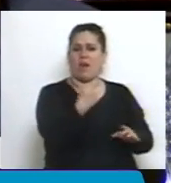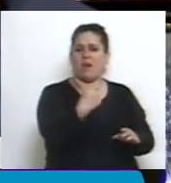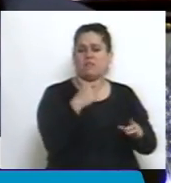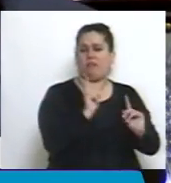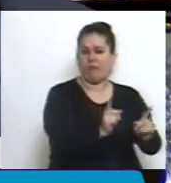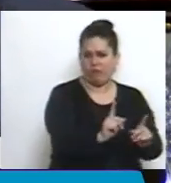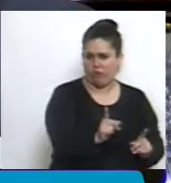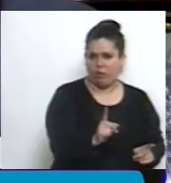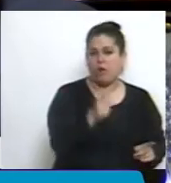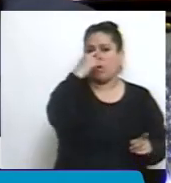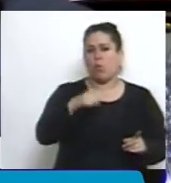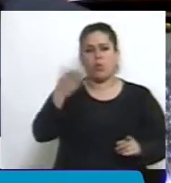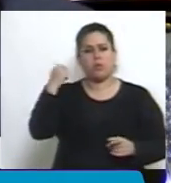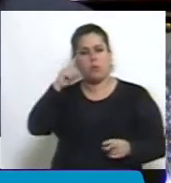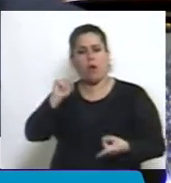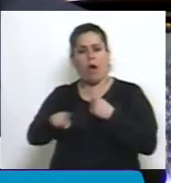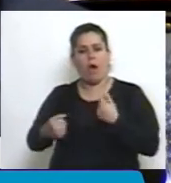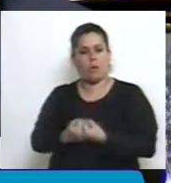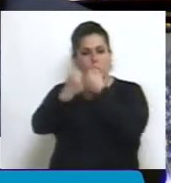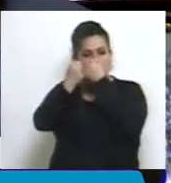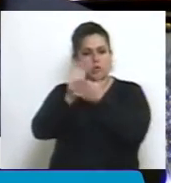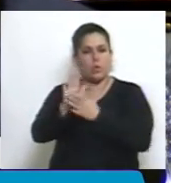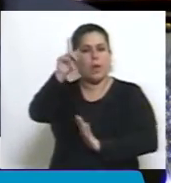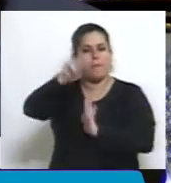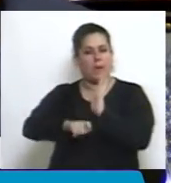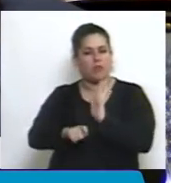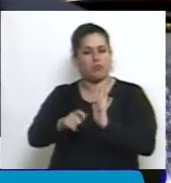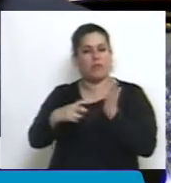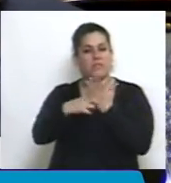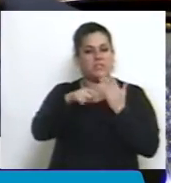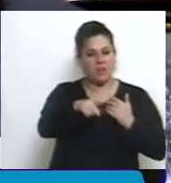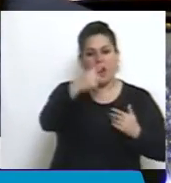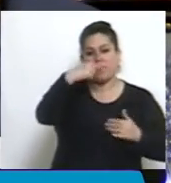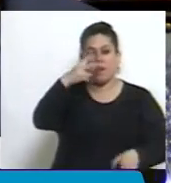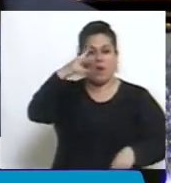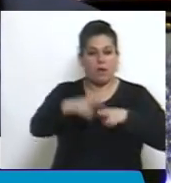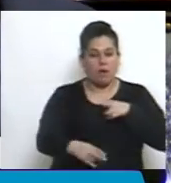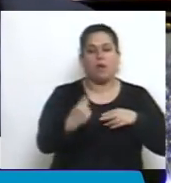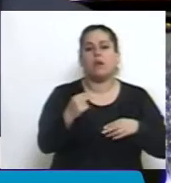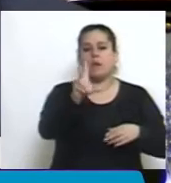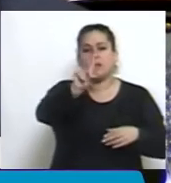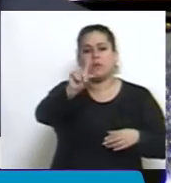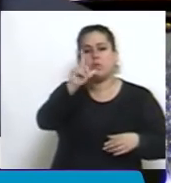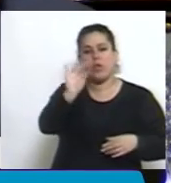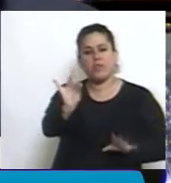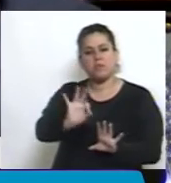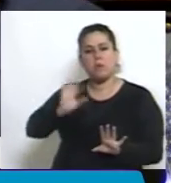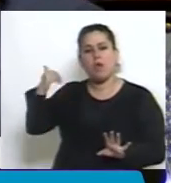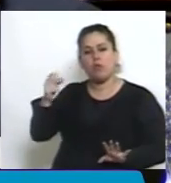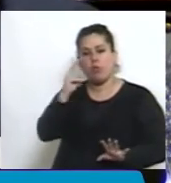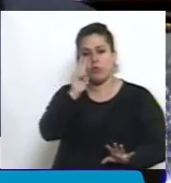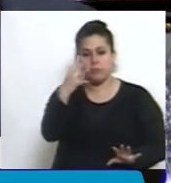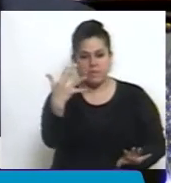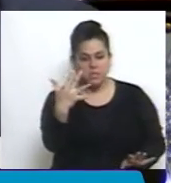y que el último acuerdo que prorrogaba los pactos fiscales venció el 31 de diciembre de 2005 y